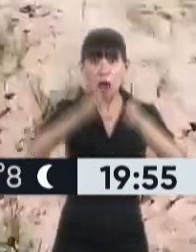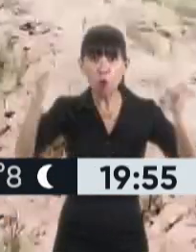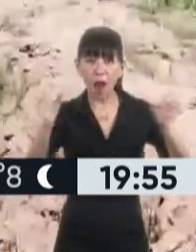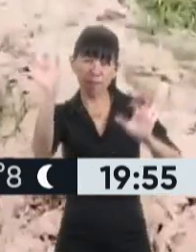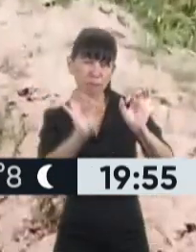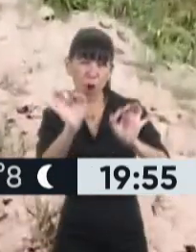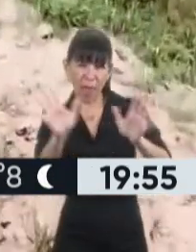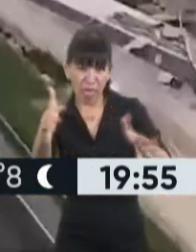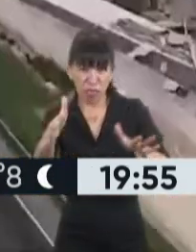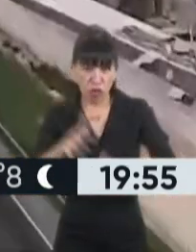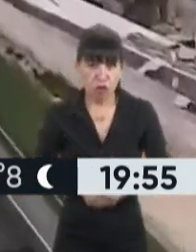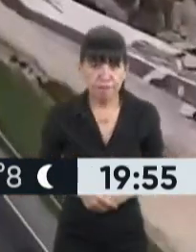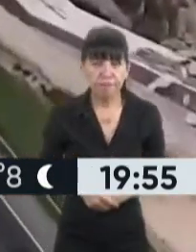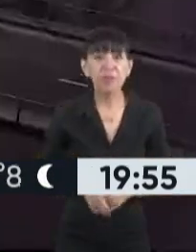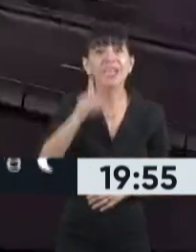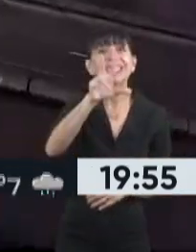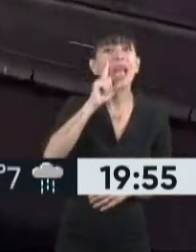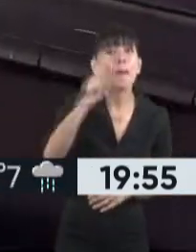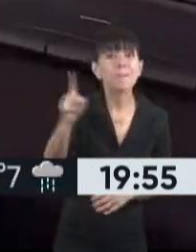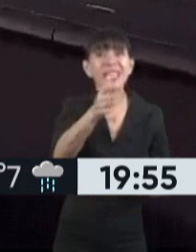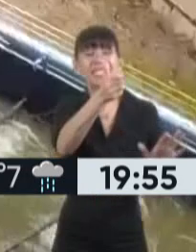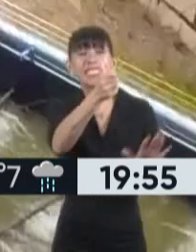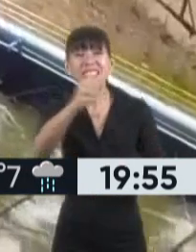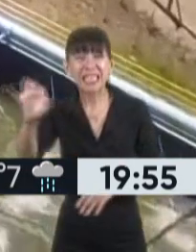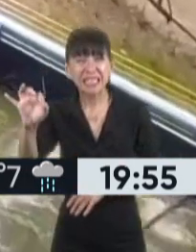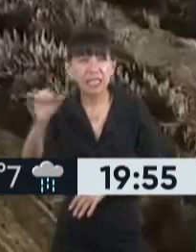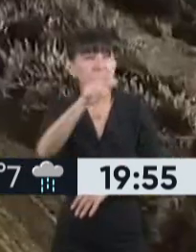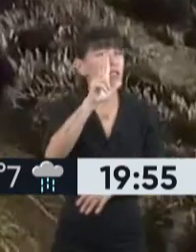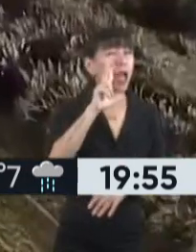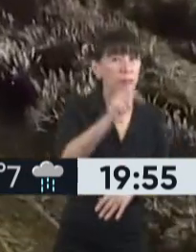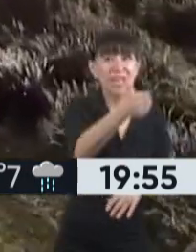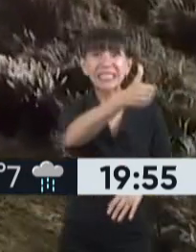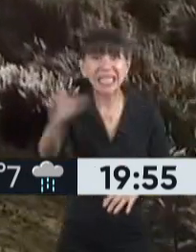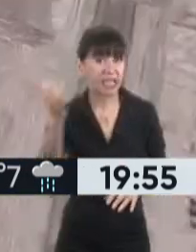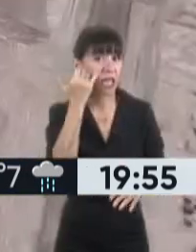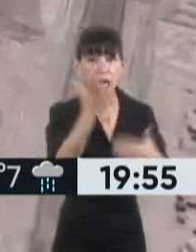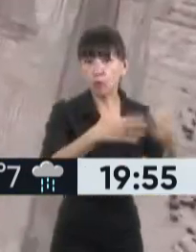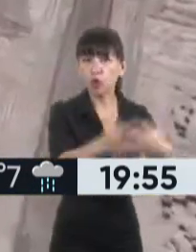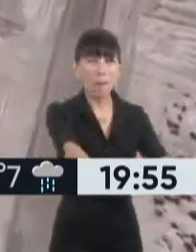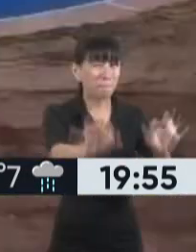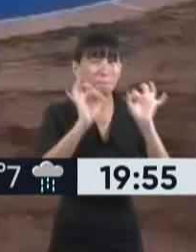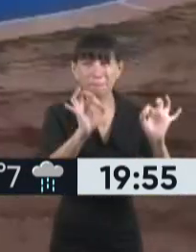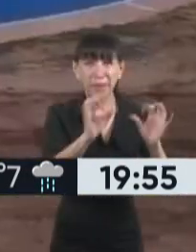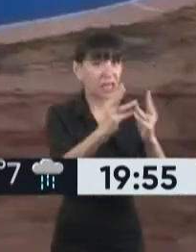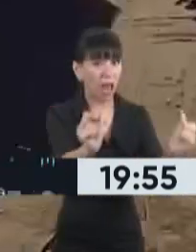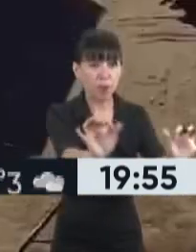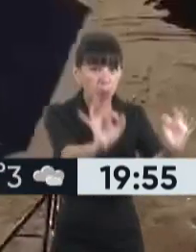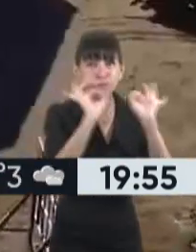Ocurrió que 3.600 obras, Cato, ya están terminadas.